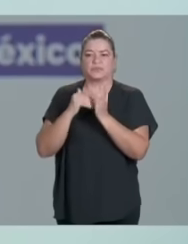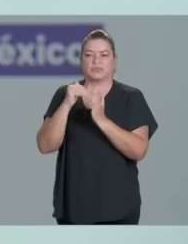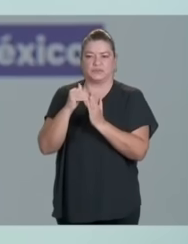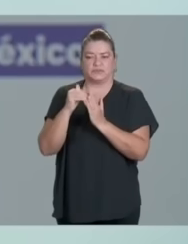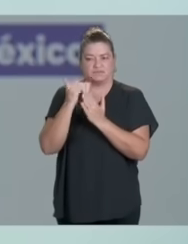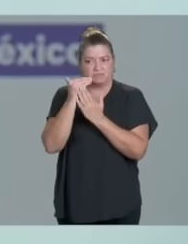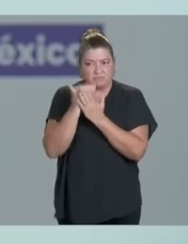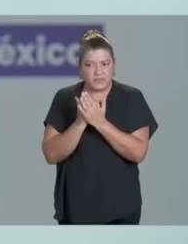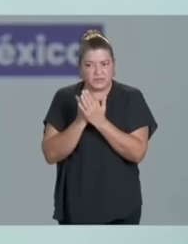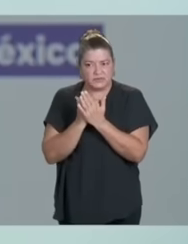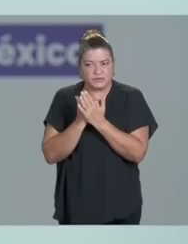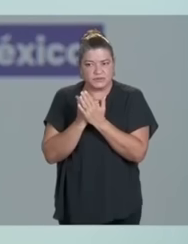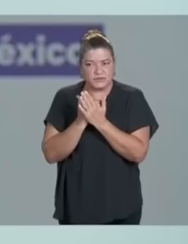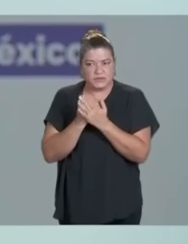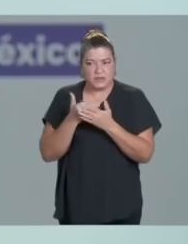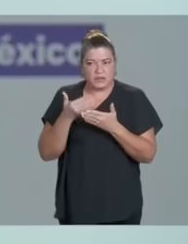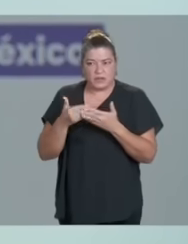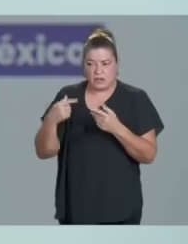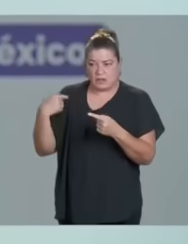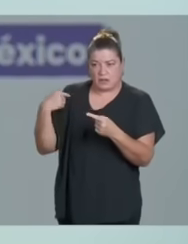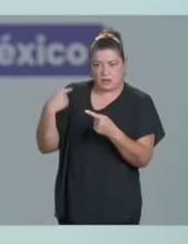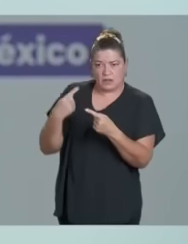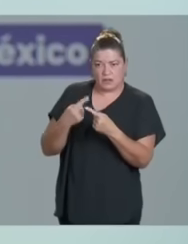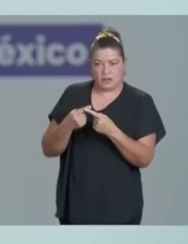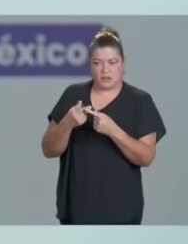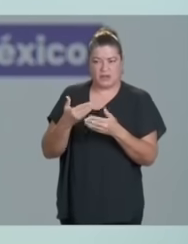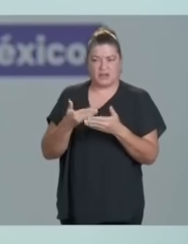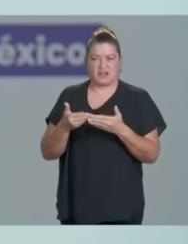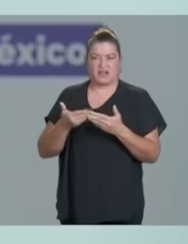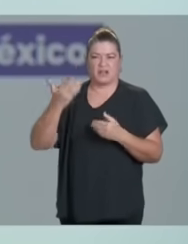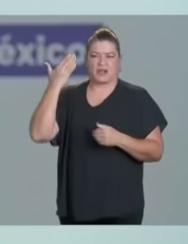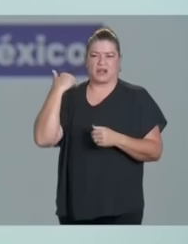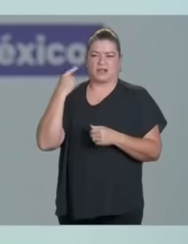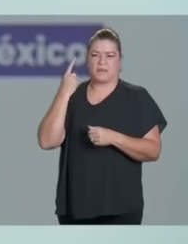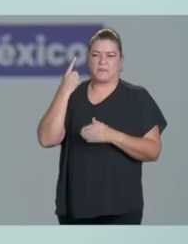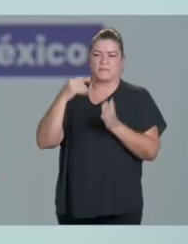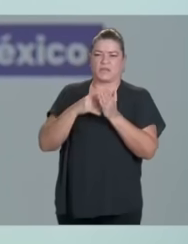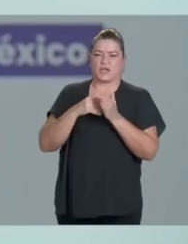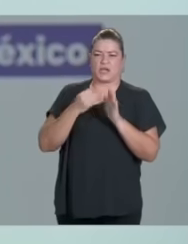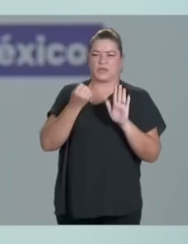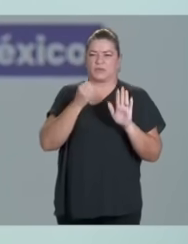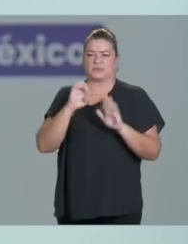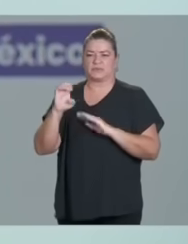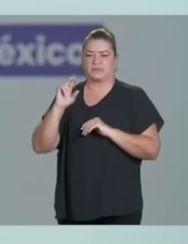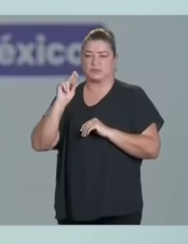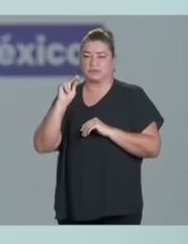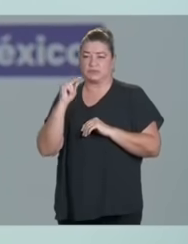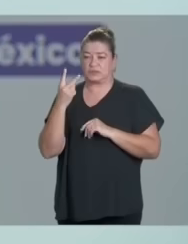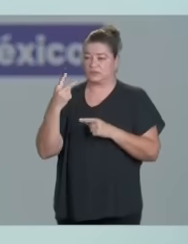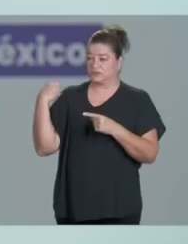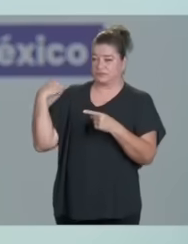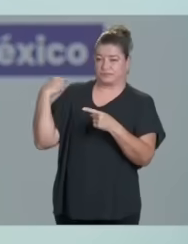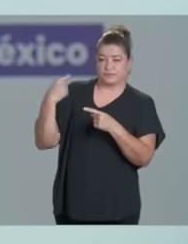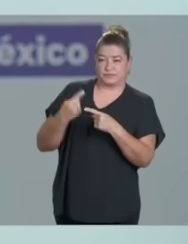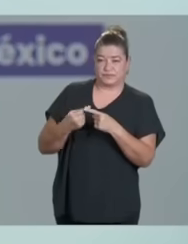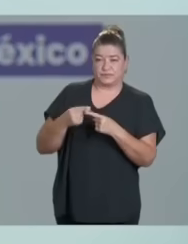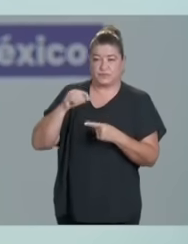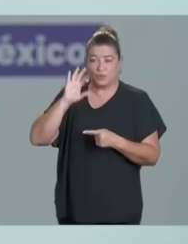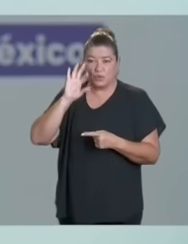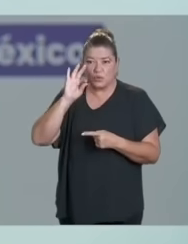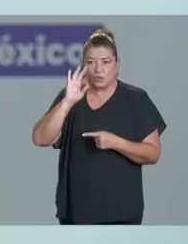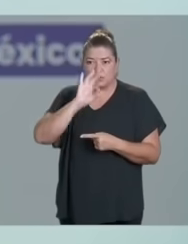historia, por primera vez desde 1982, estamos por debajo del 40%